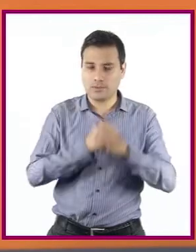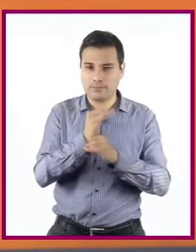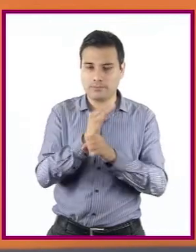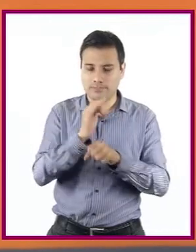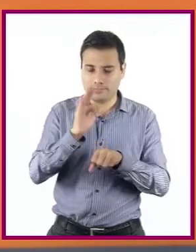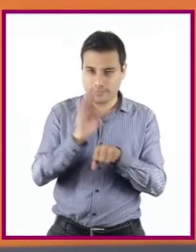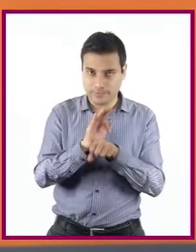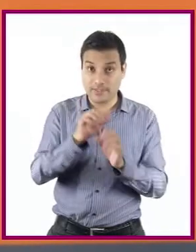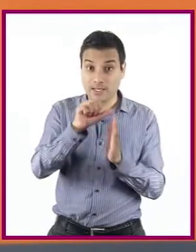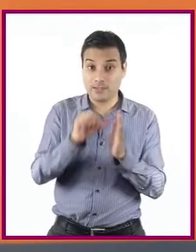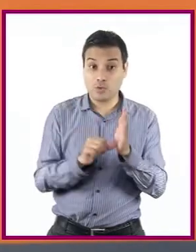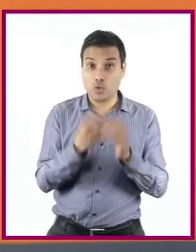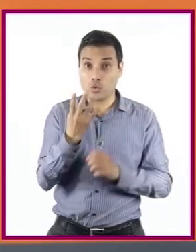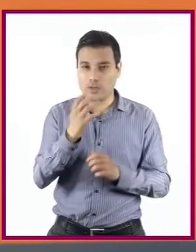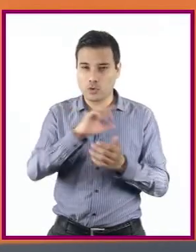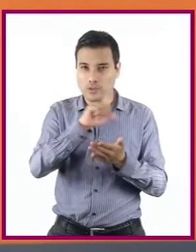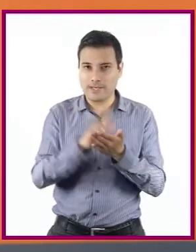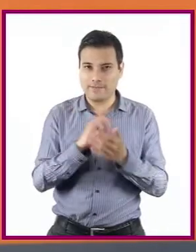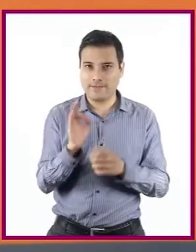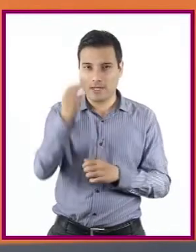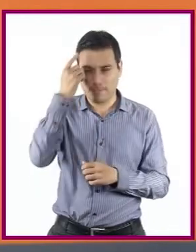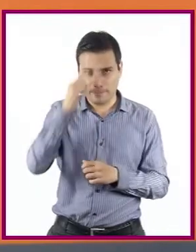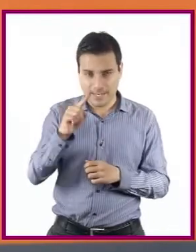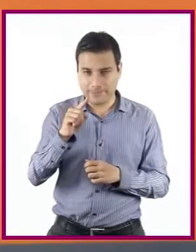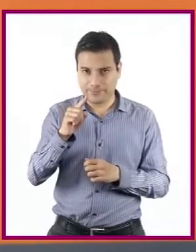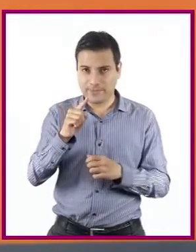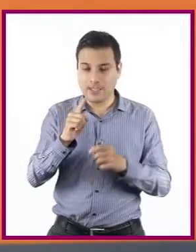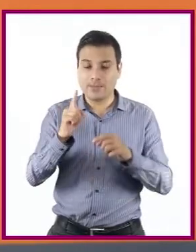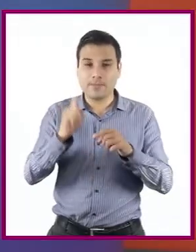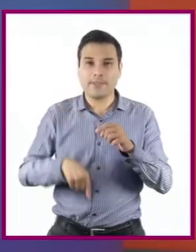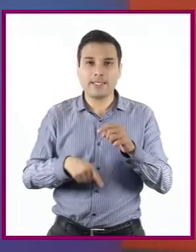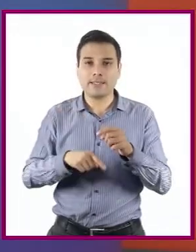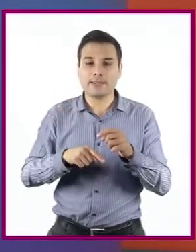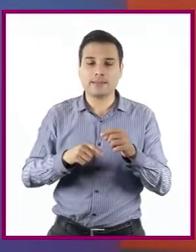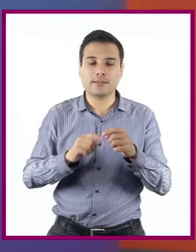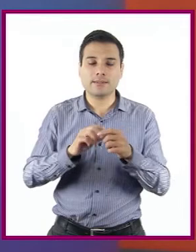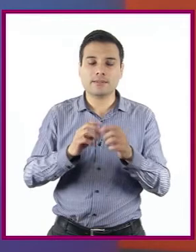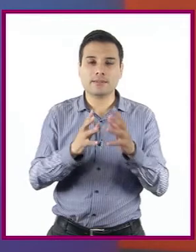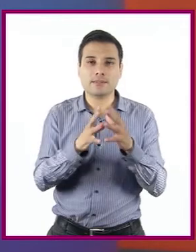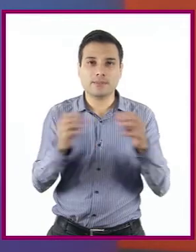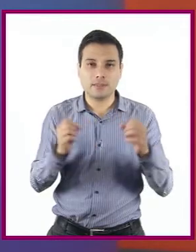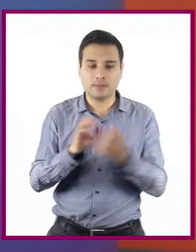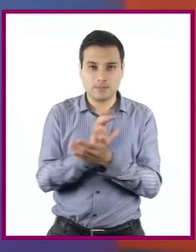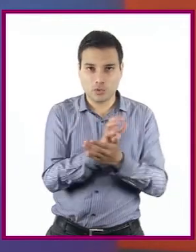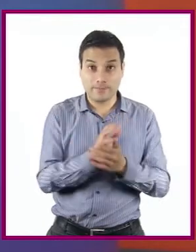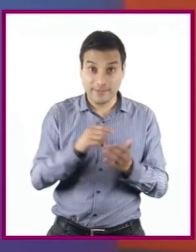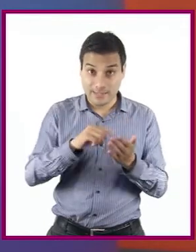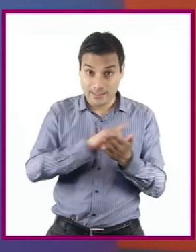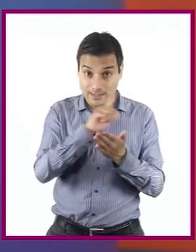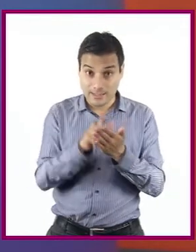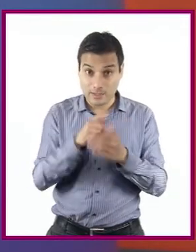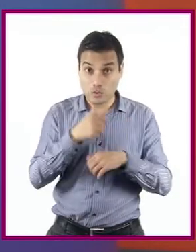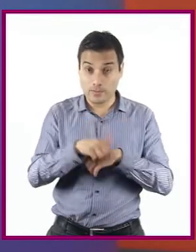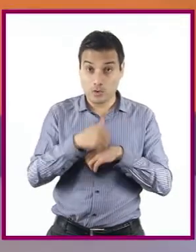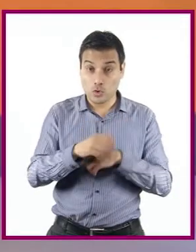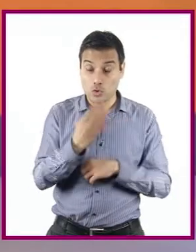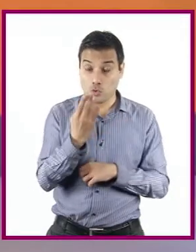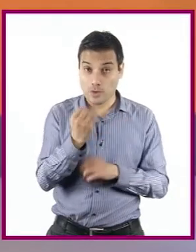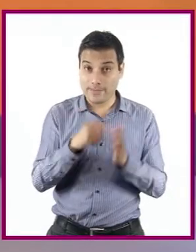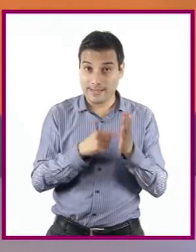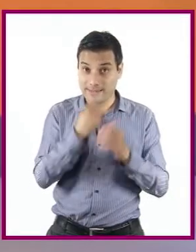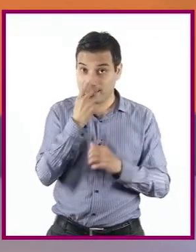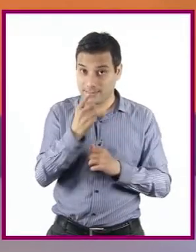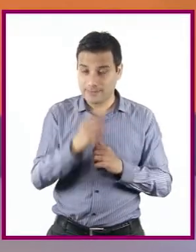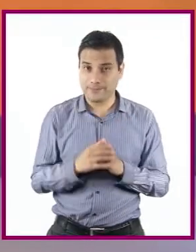Artículo 4 de la Ley Federal para Prevenir y Eliminar la Discriminación. Esta misma ley, en su artículo 9, describe